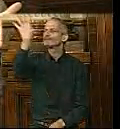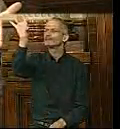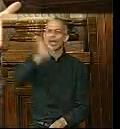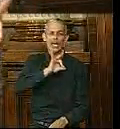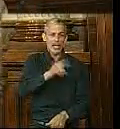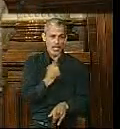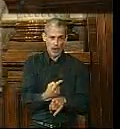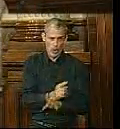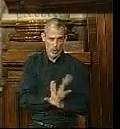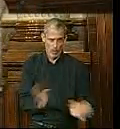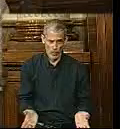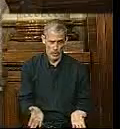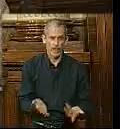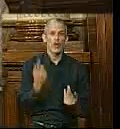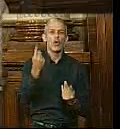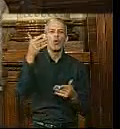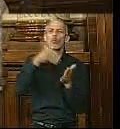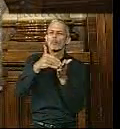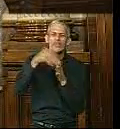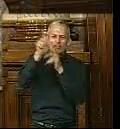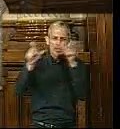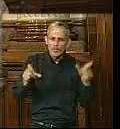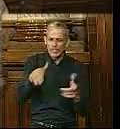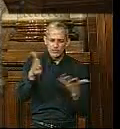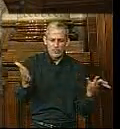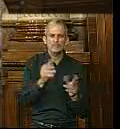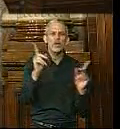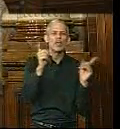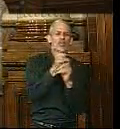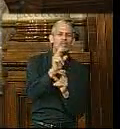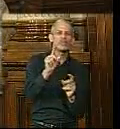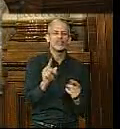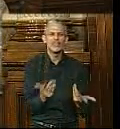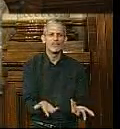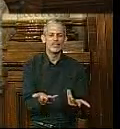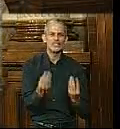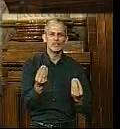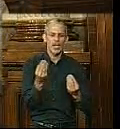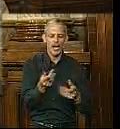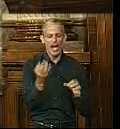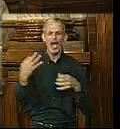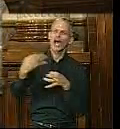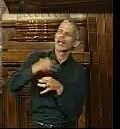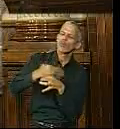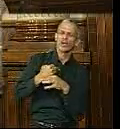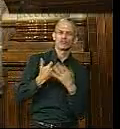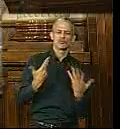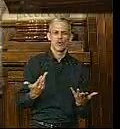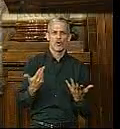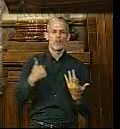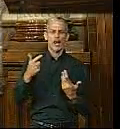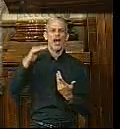leer, donde 1 millón de personas tuvieron dificultad para educarse,